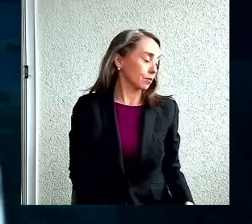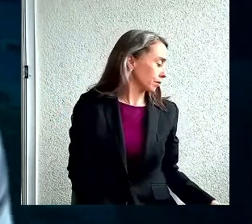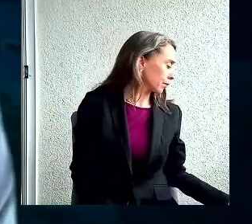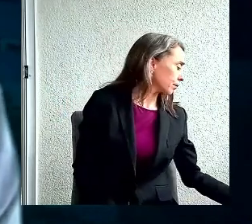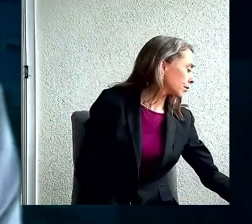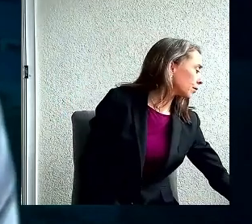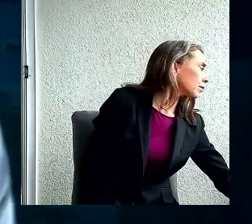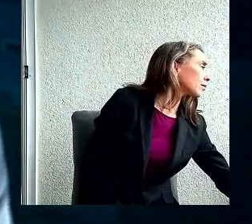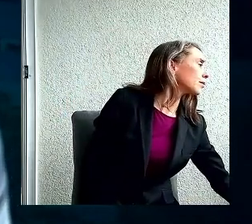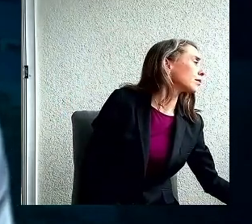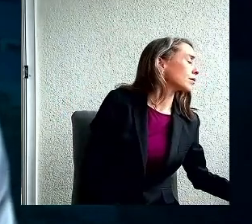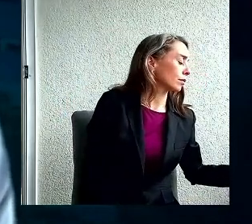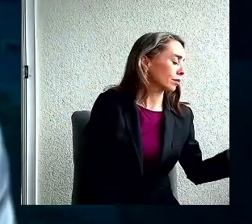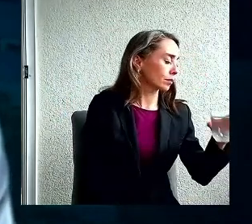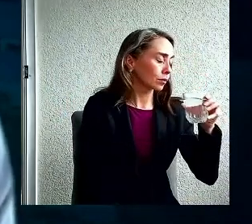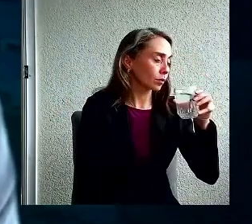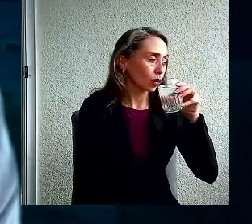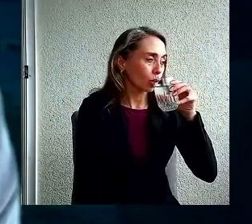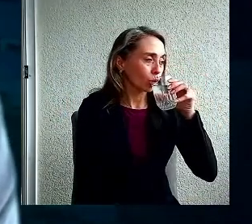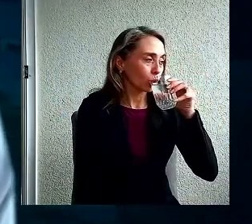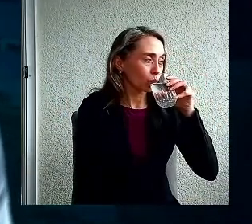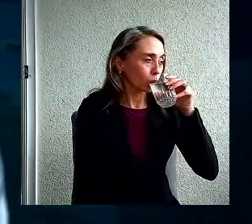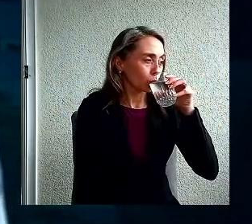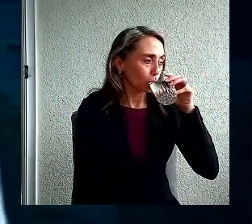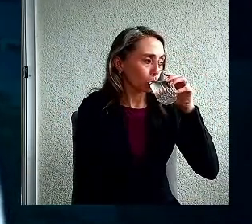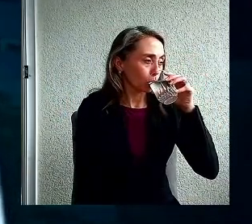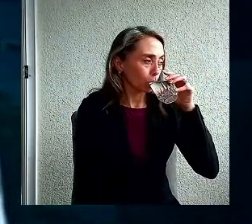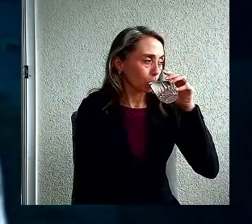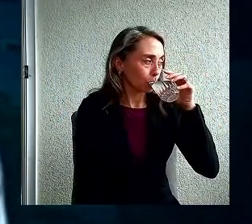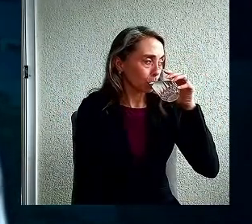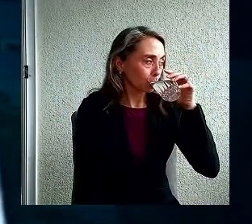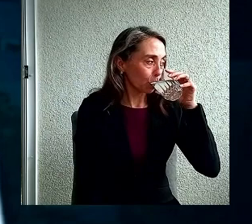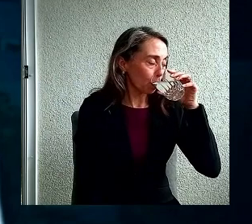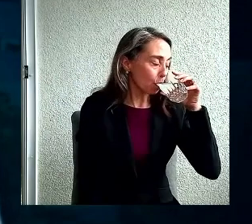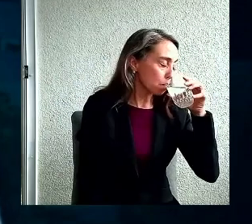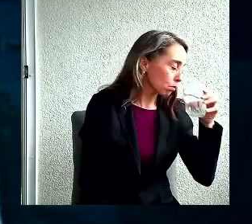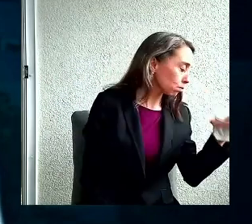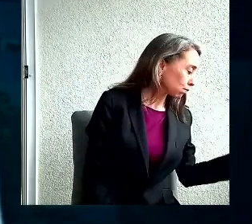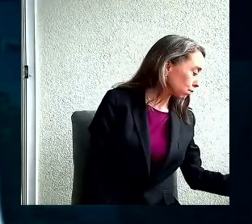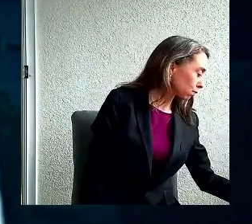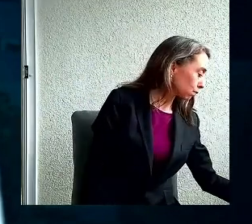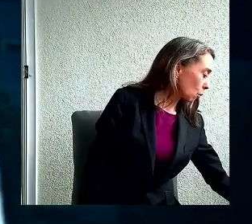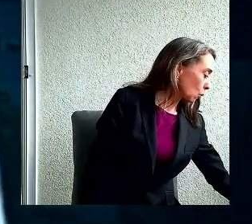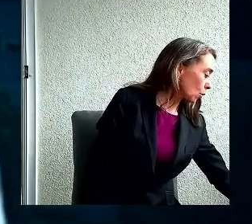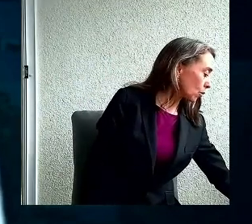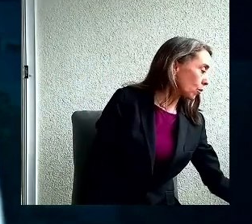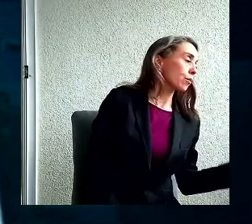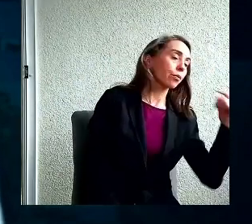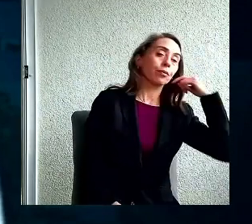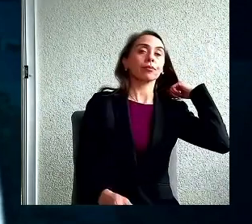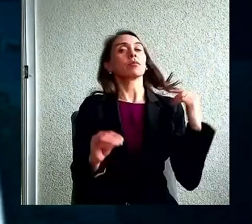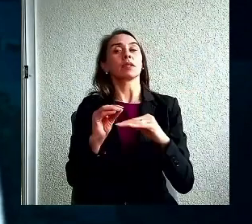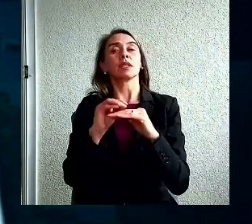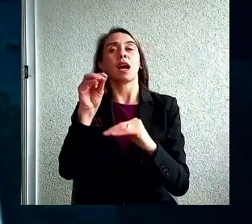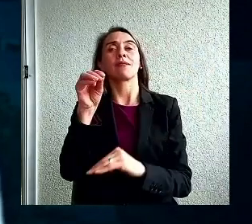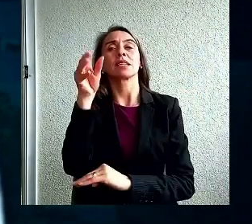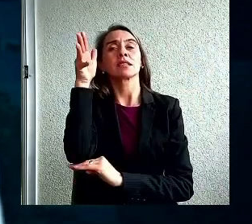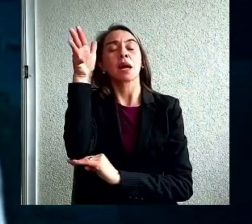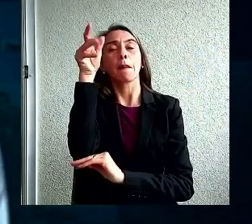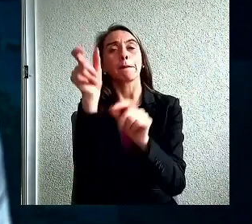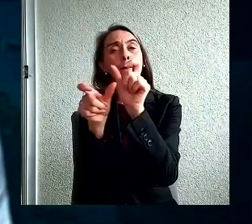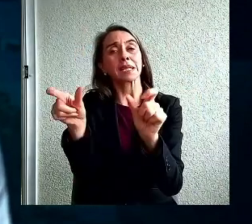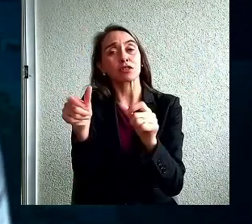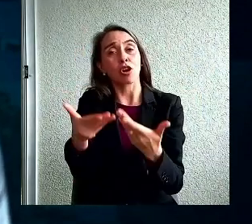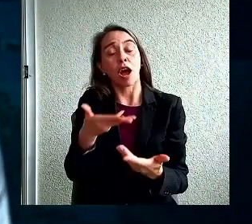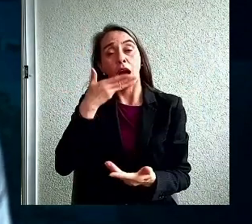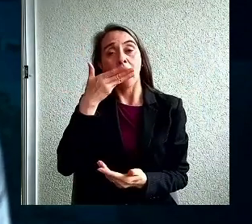de interpretación de traducción que pueden visualizar. También existen los otros medios. Así que voy a continuar con la introducción